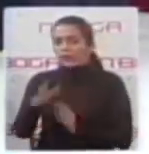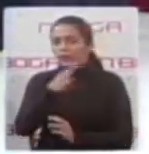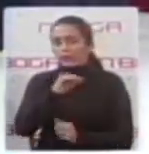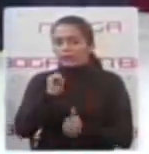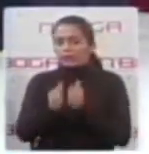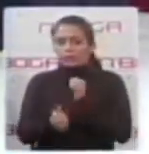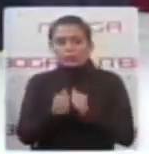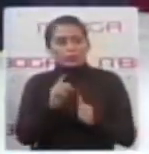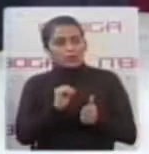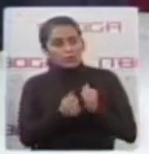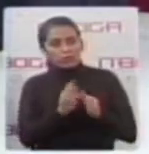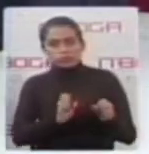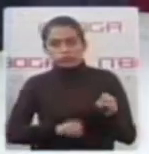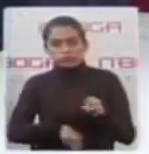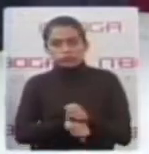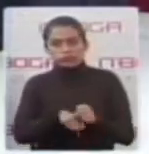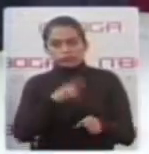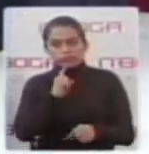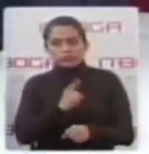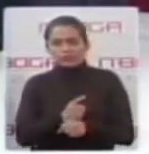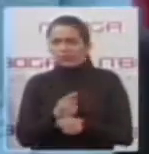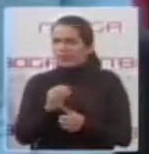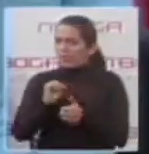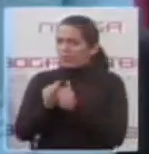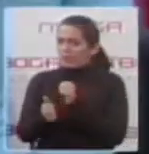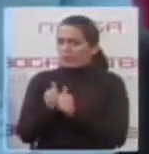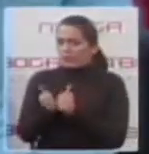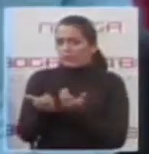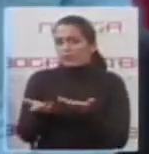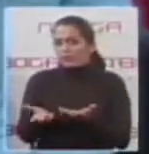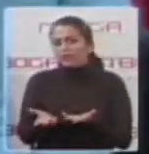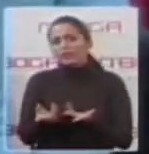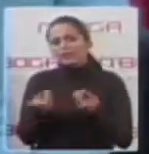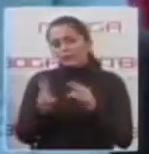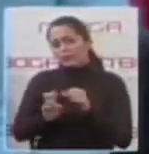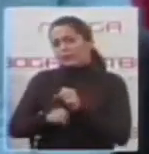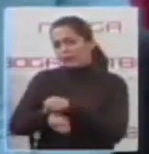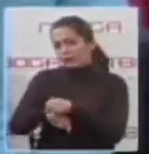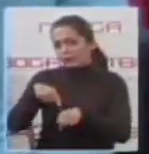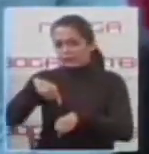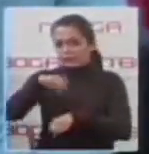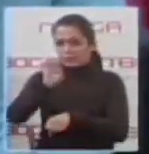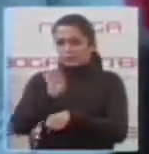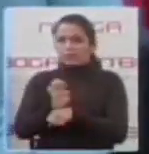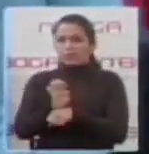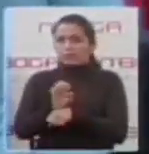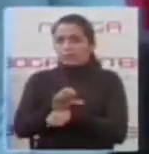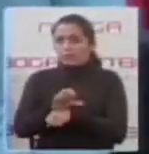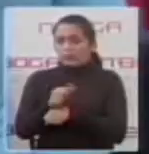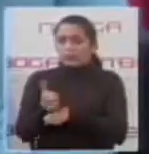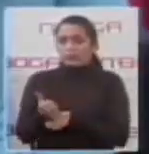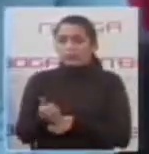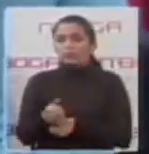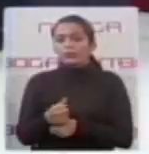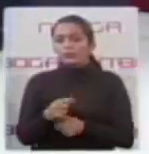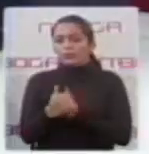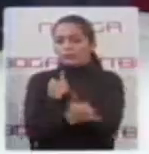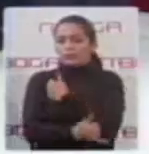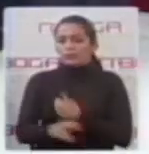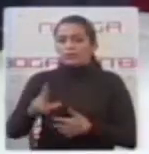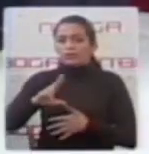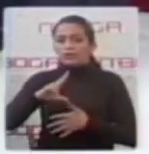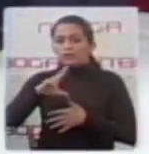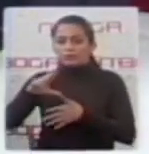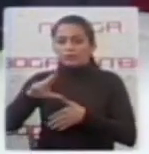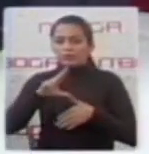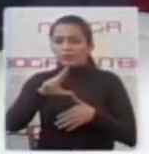Y el fútbol, por supuesto. El deporte en general, el fútbol en particular aquí en el Ecuador, bueno, y en muchos países de Latinoamérica también. Claro, que sí. Pero no vengo a hablar